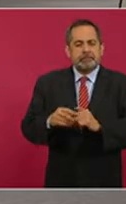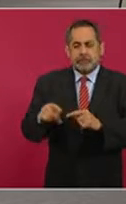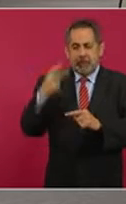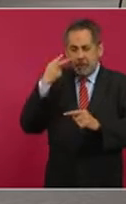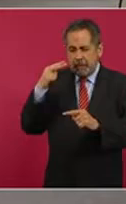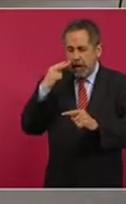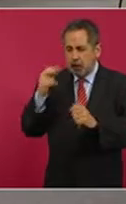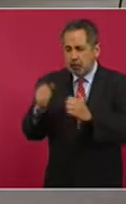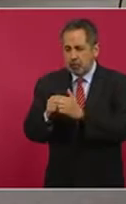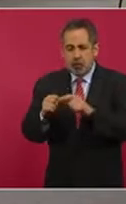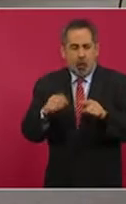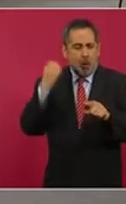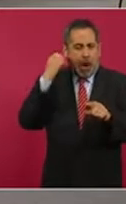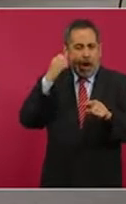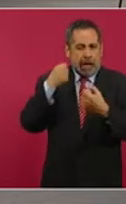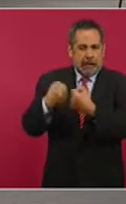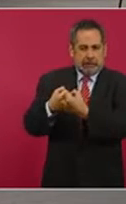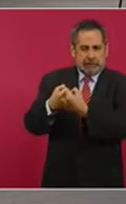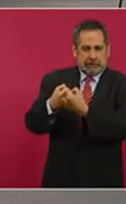Veracruz con Oaxaca.